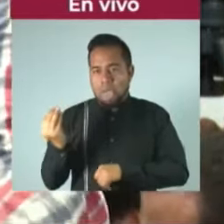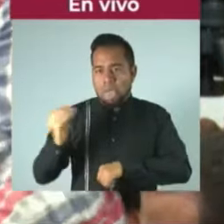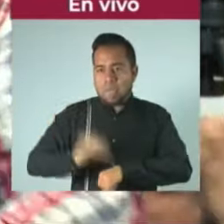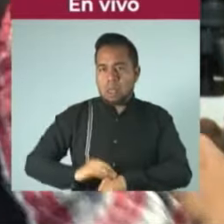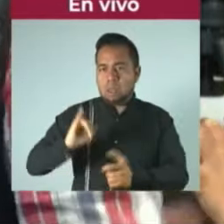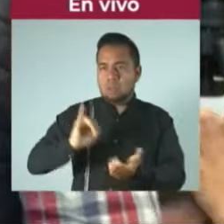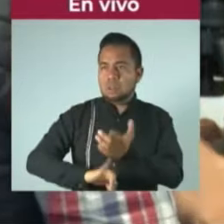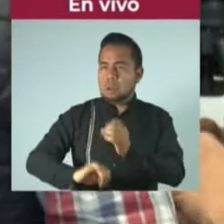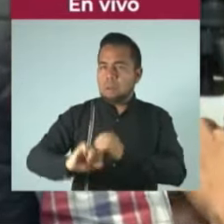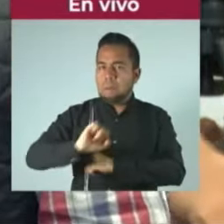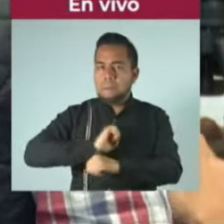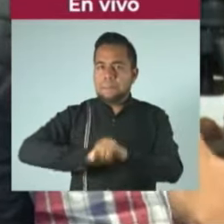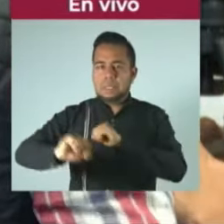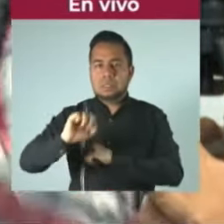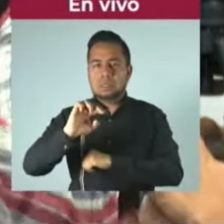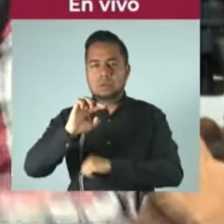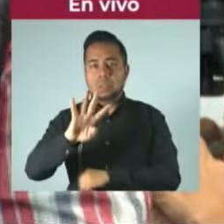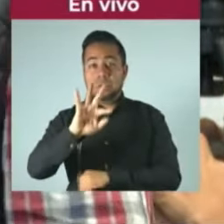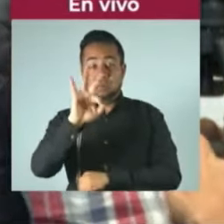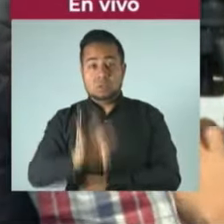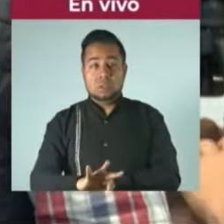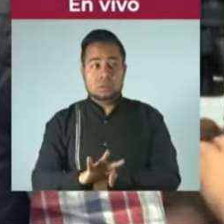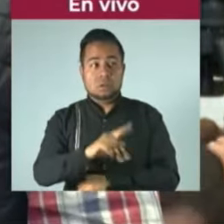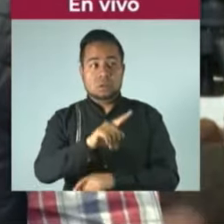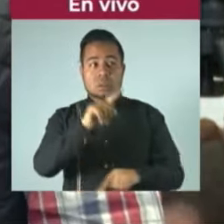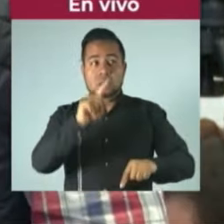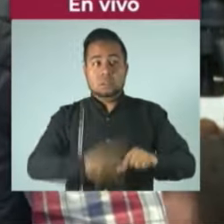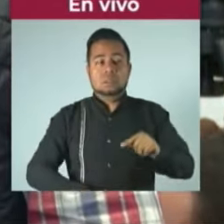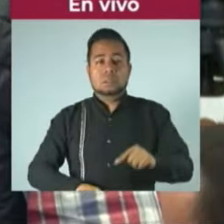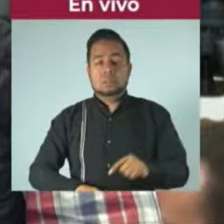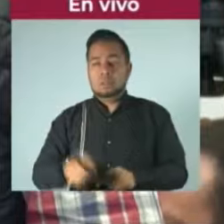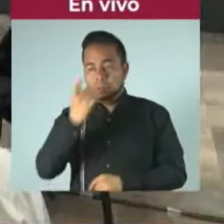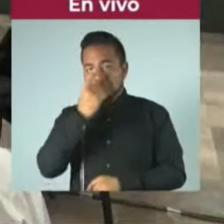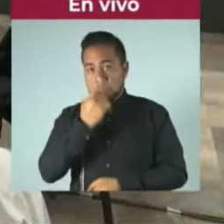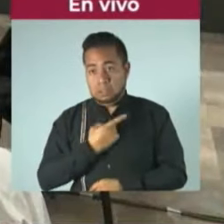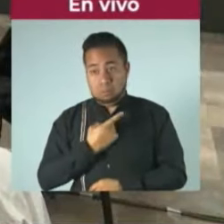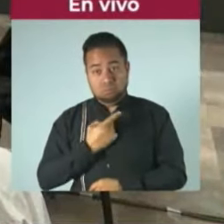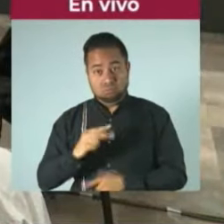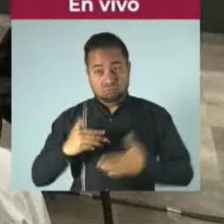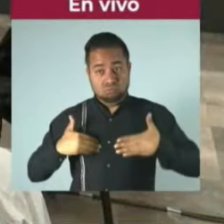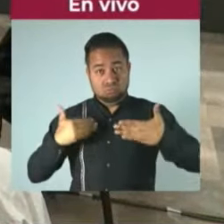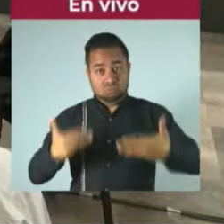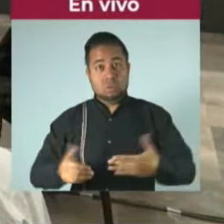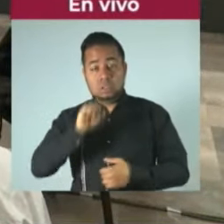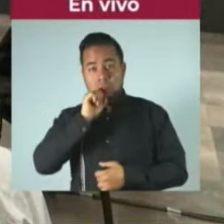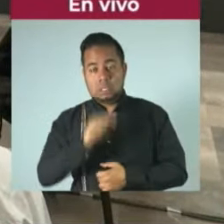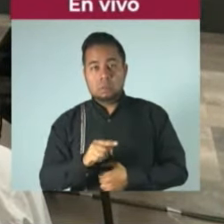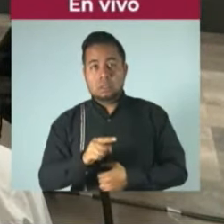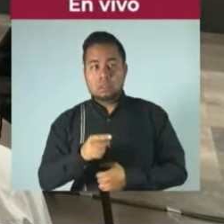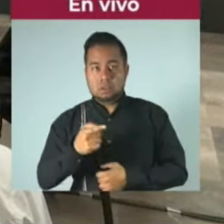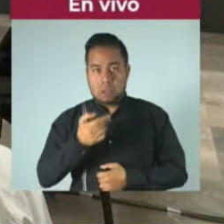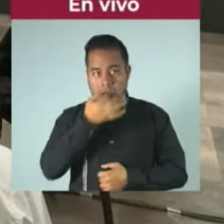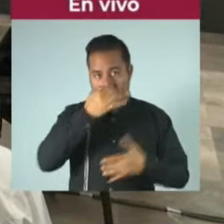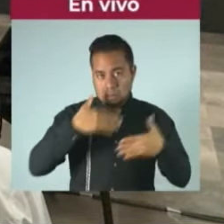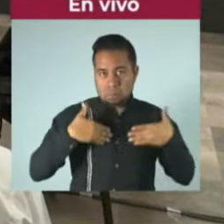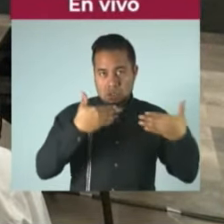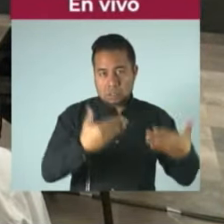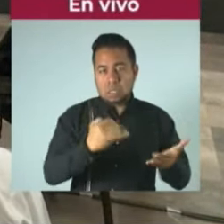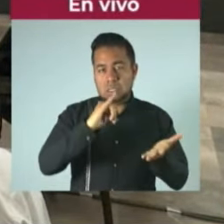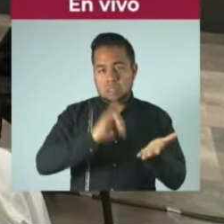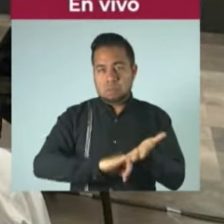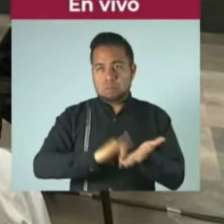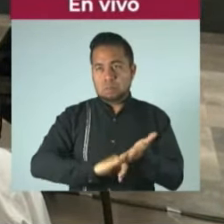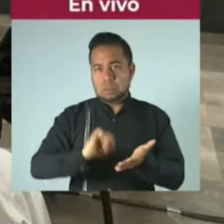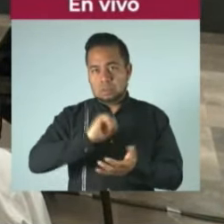impuesto del 4% que usted le quitó entonces me dijo que este que también se lo hiciera saber este impuesto que le